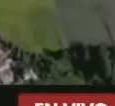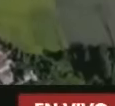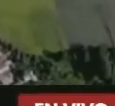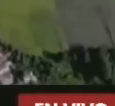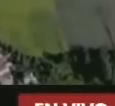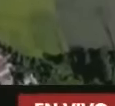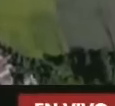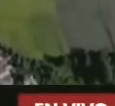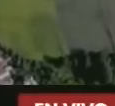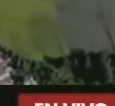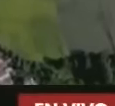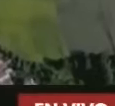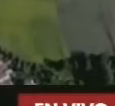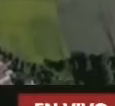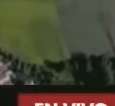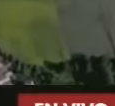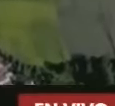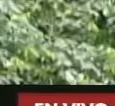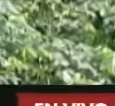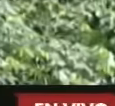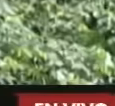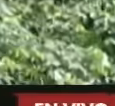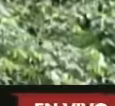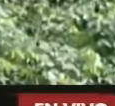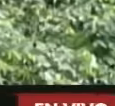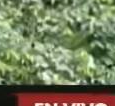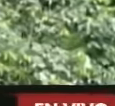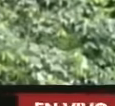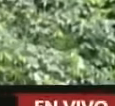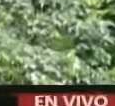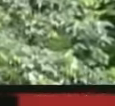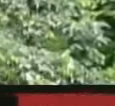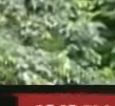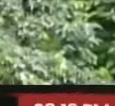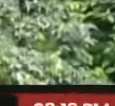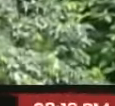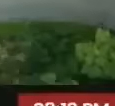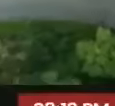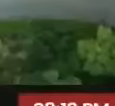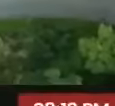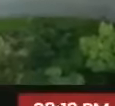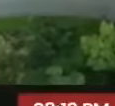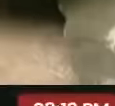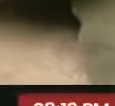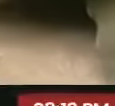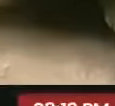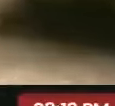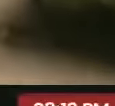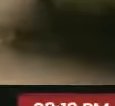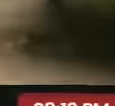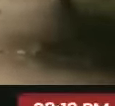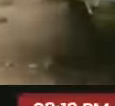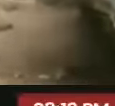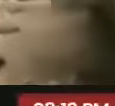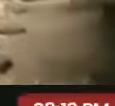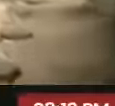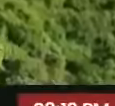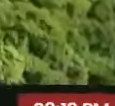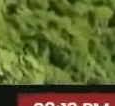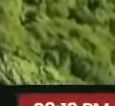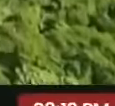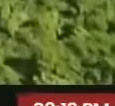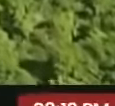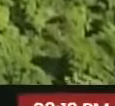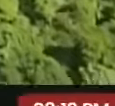En Caripe pueden visitar la Cueva del Guácharo, un monumento natural considerado como una de las maravillas del mundo. Y